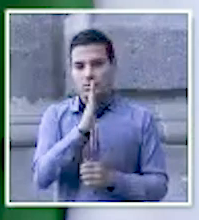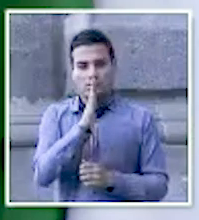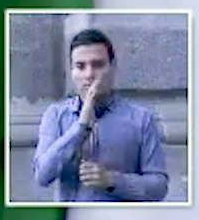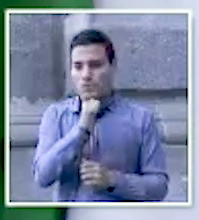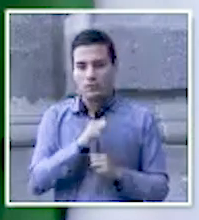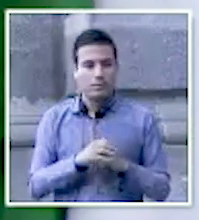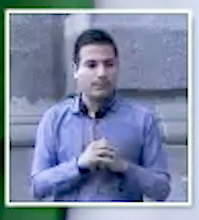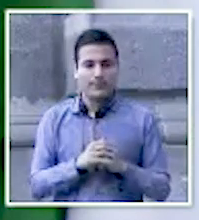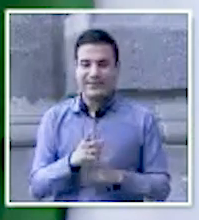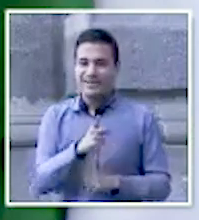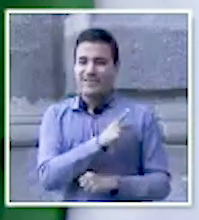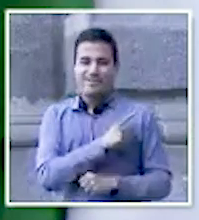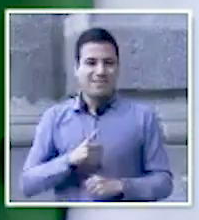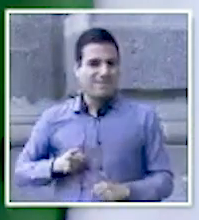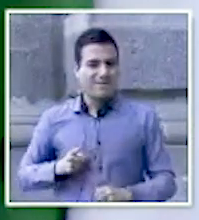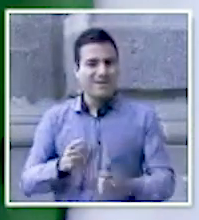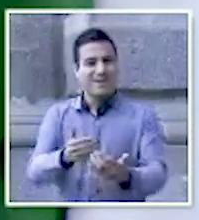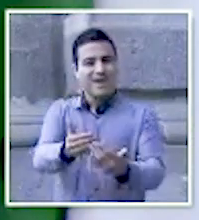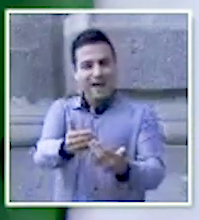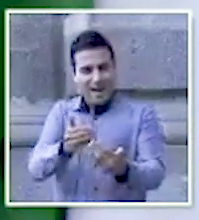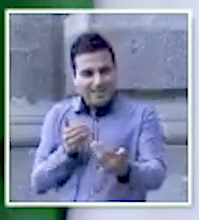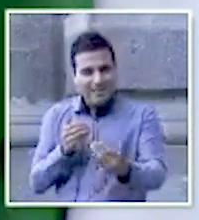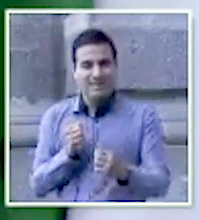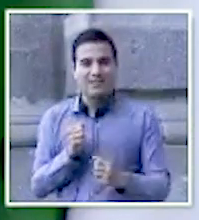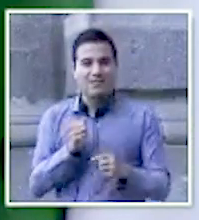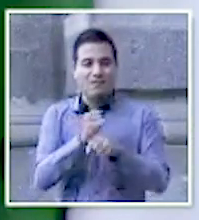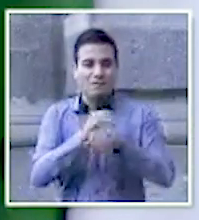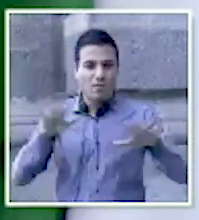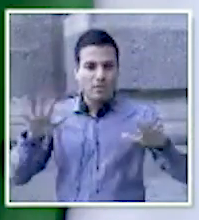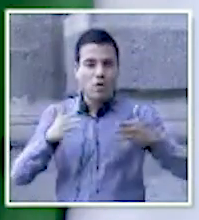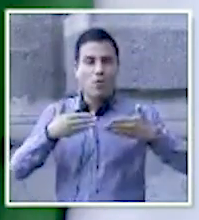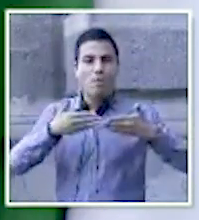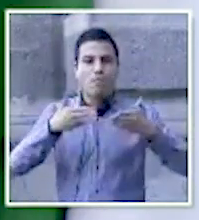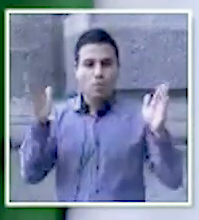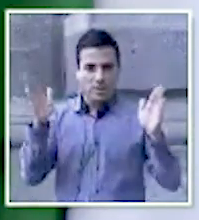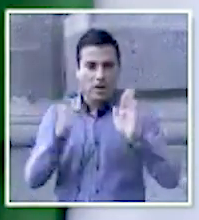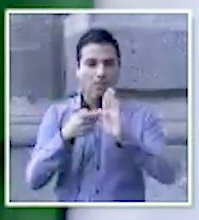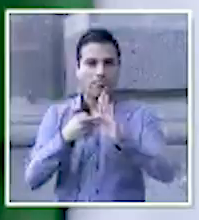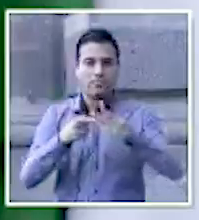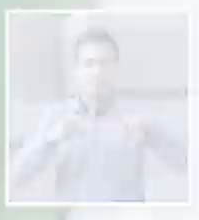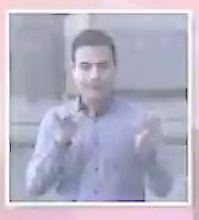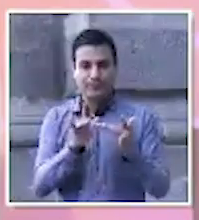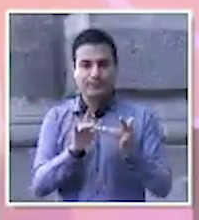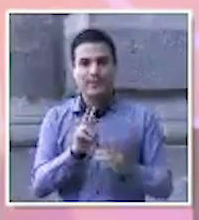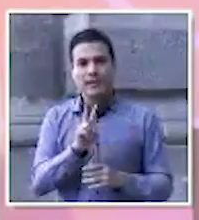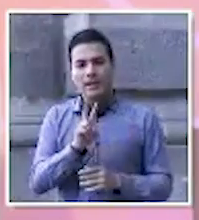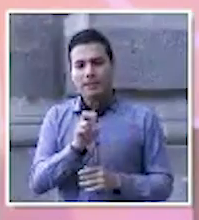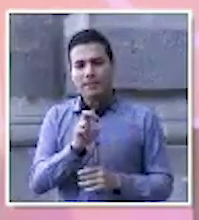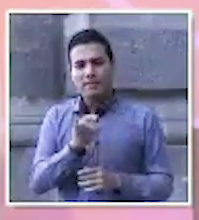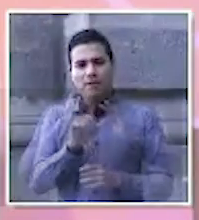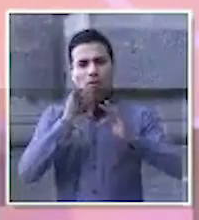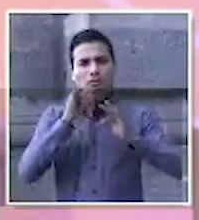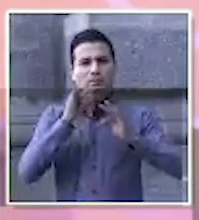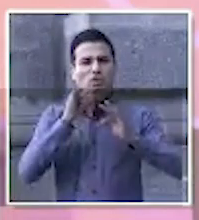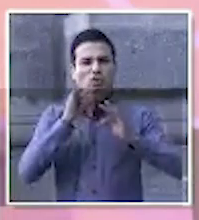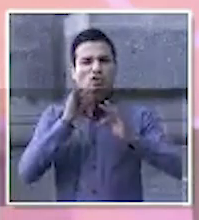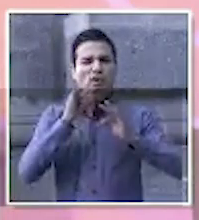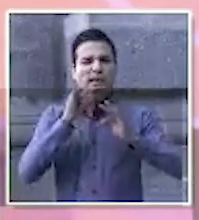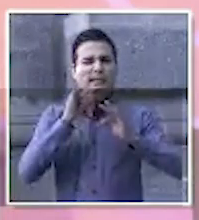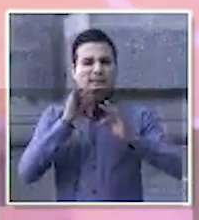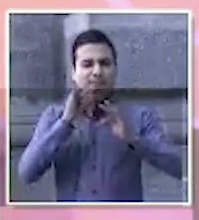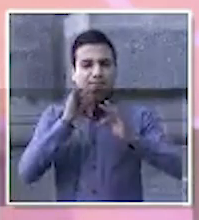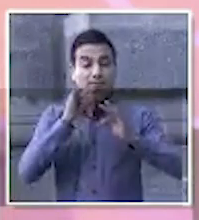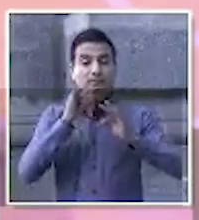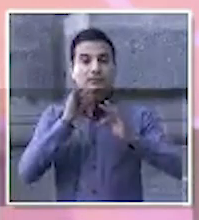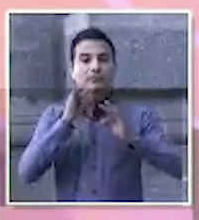allá y va en tener ese acceso a información pública que muchas veces está cerrado. Verificado 2018, lo que se da